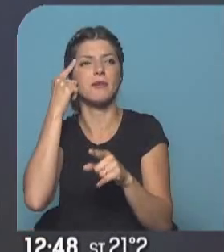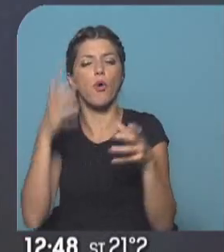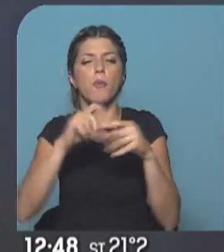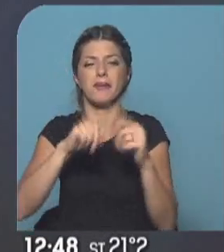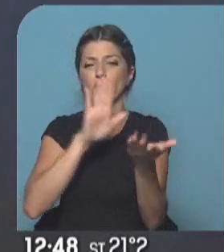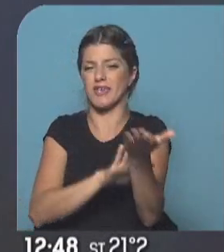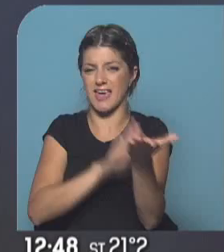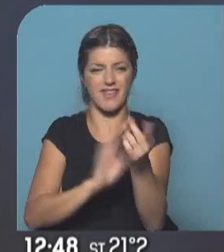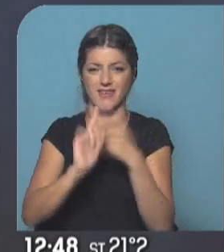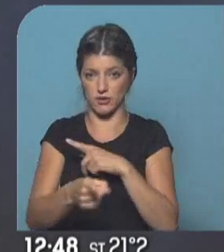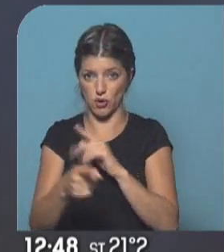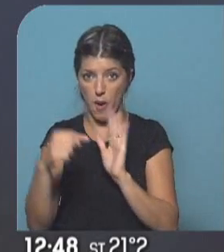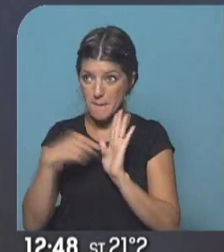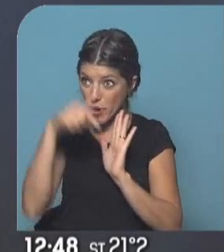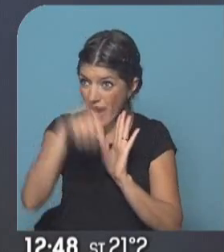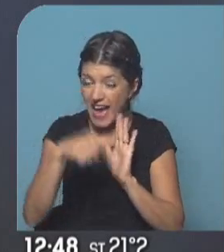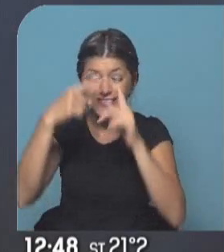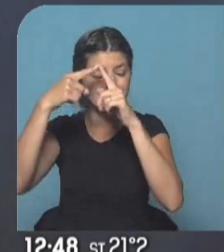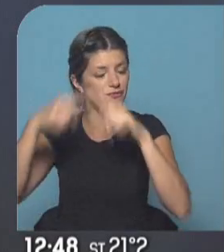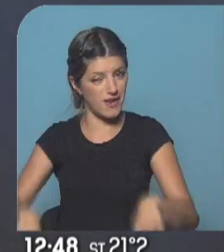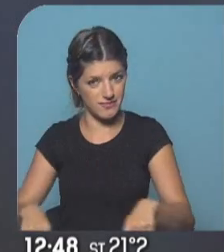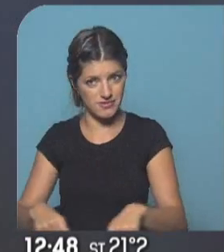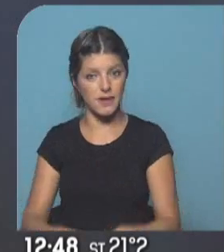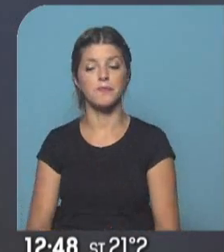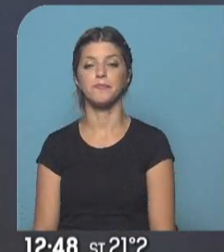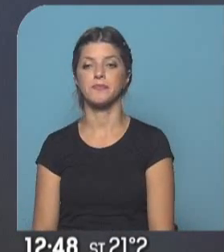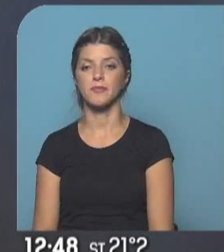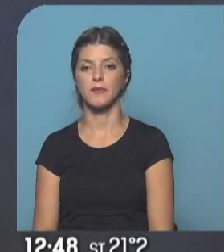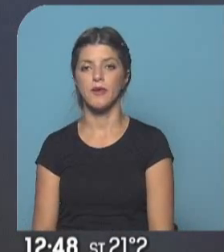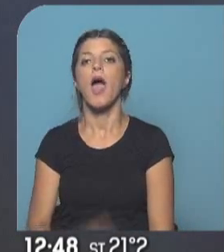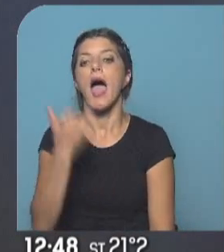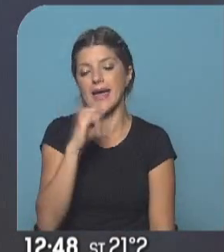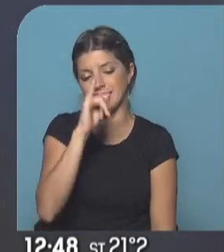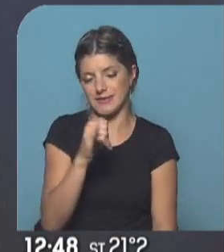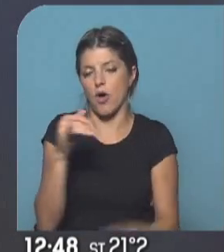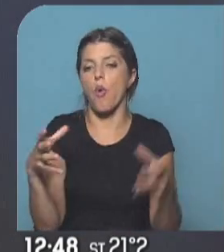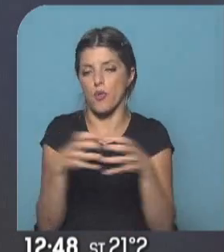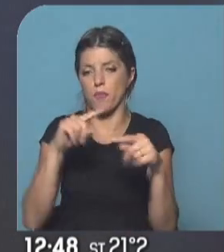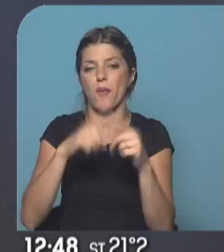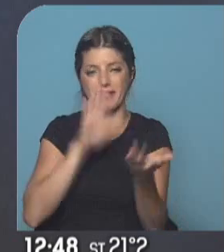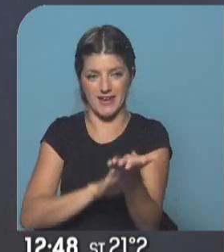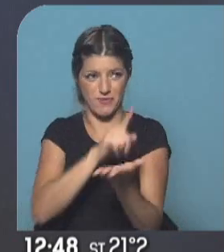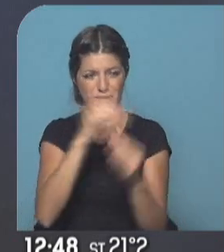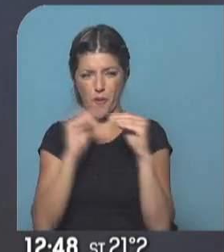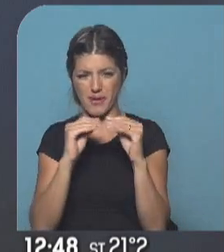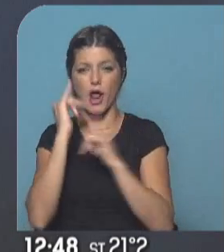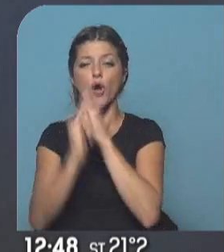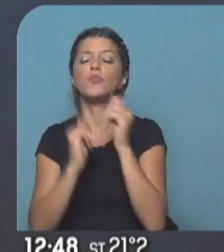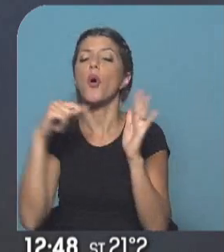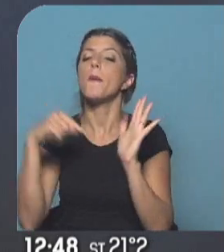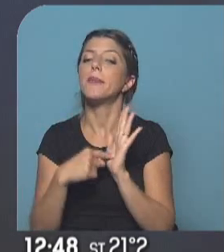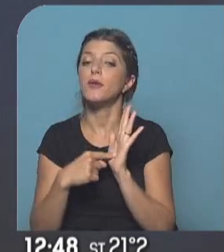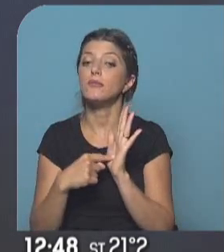este caso no pasa eso, es decir, por un lado hay un ala radicalizada, sí de izquierda, como mencionaba recién Natalia, pero por otro